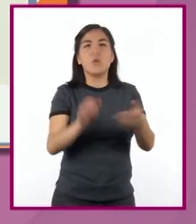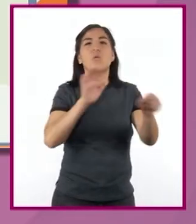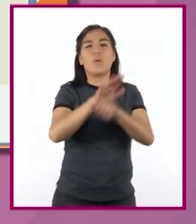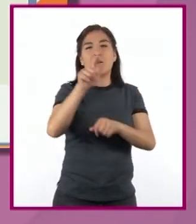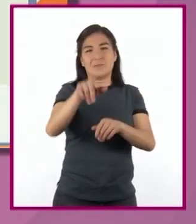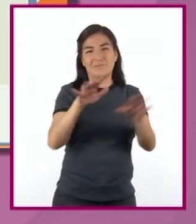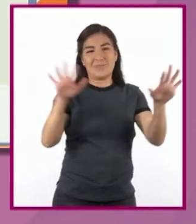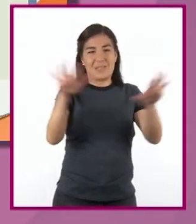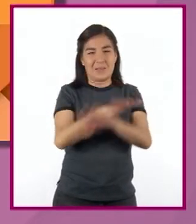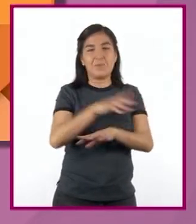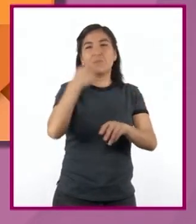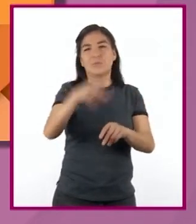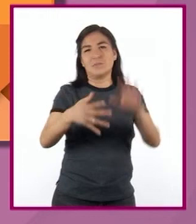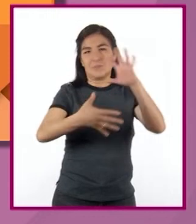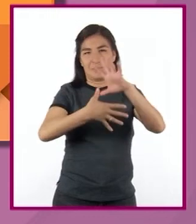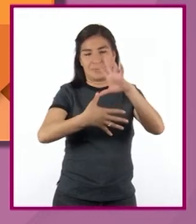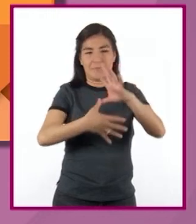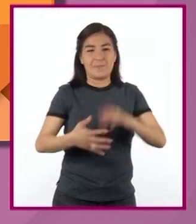en América.